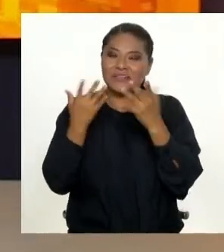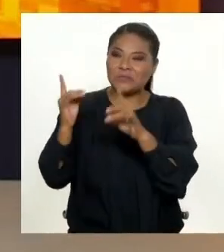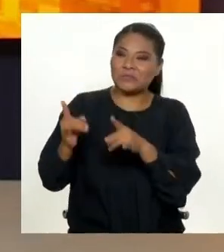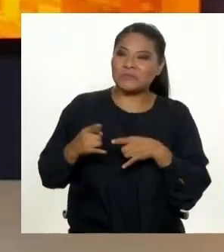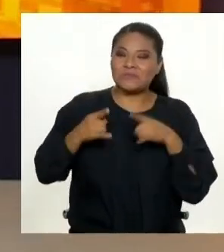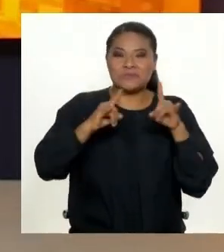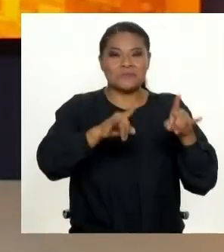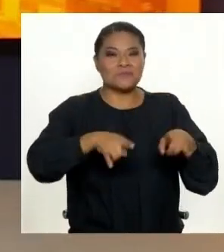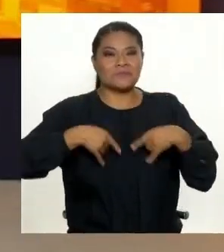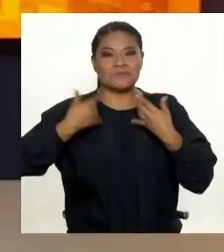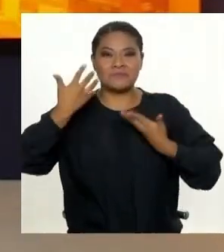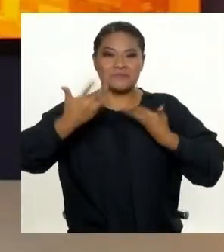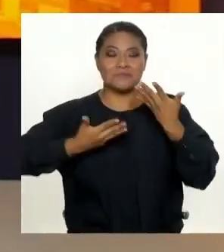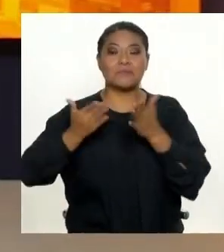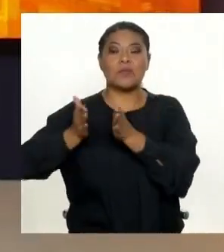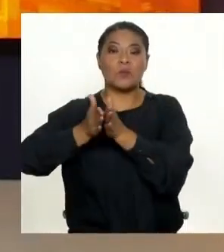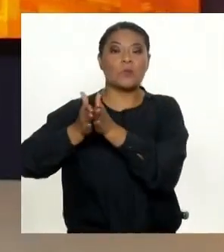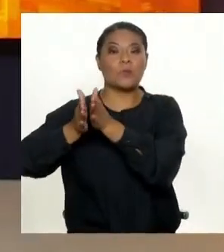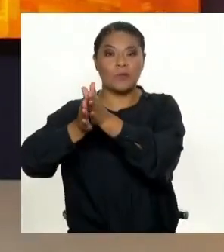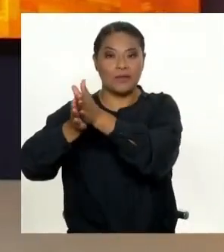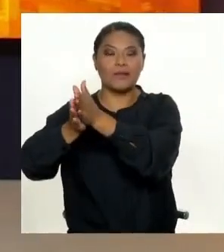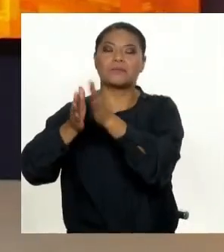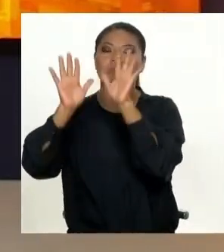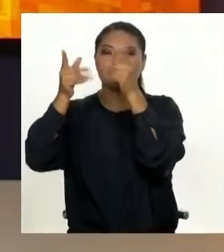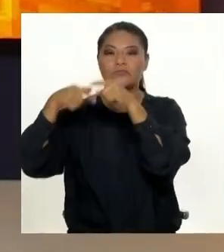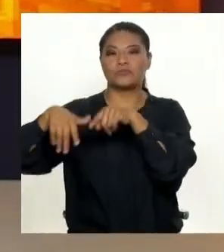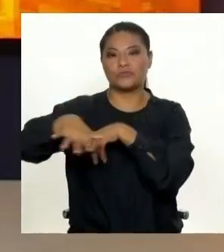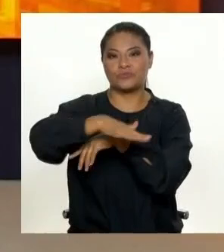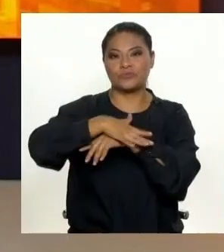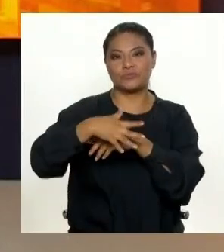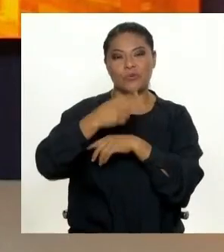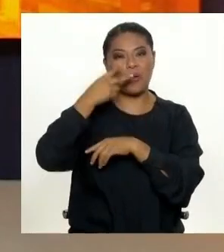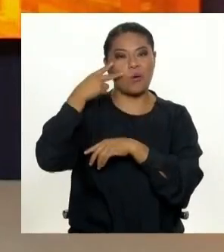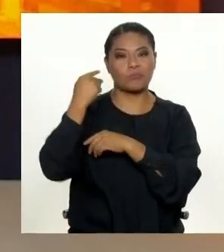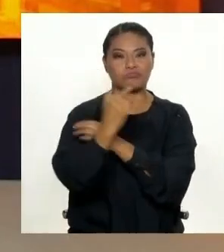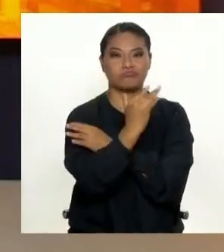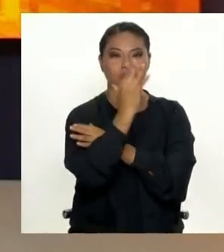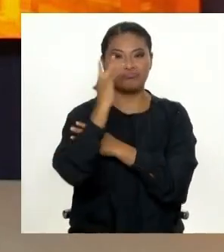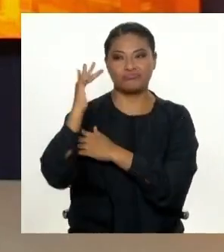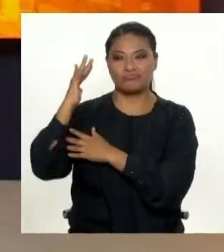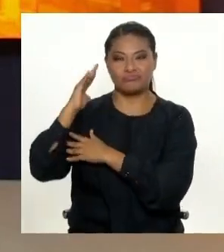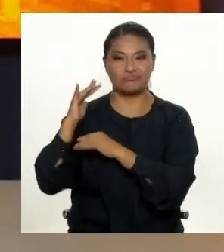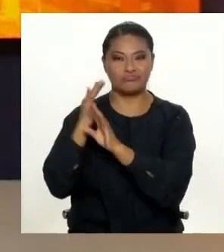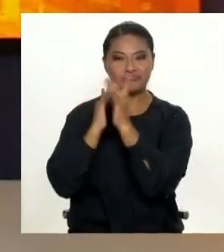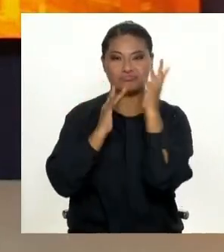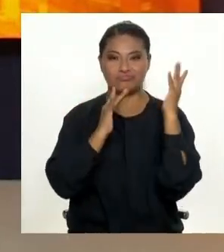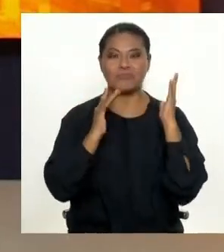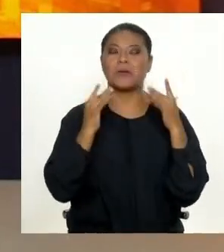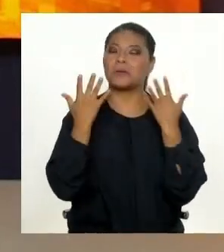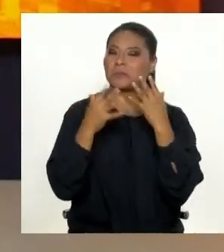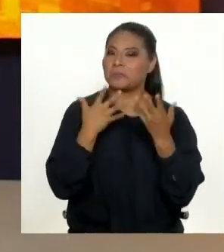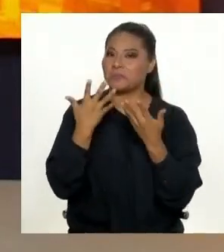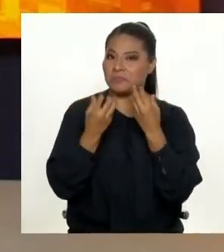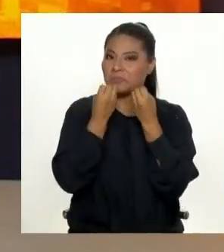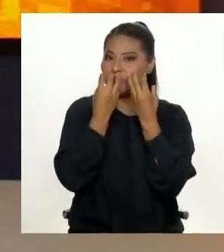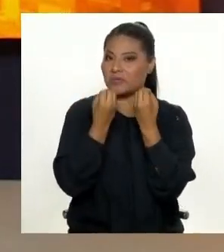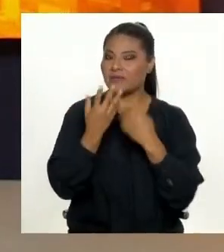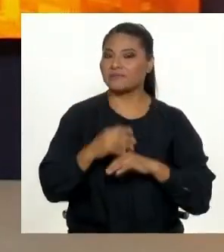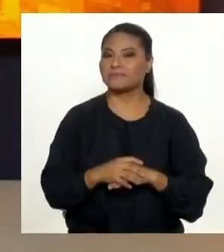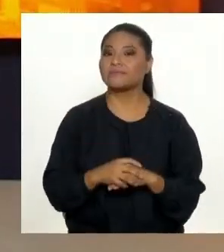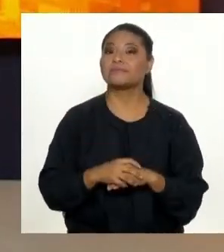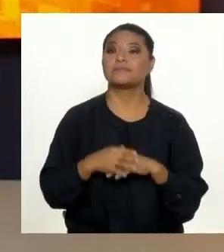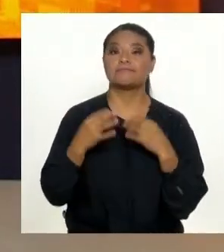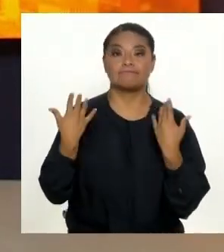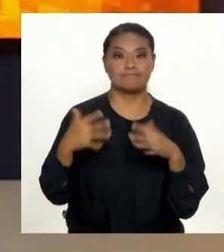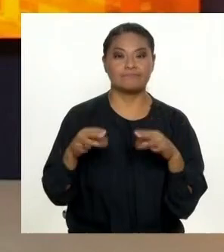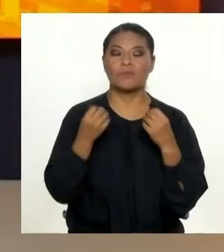que están celebrando en Pucallpa, pero en toda la selva del país están celebrando ya en vísperas de lo que va a ser la fiesta de San Juan. La gran fiesta, por